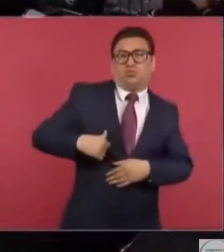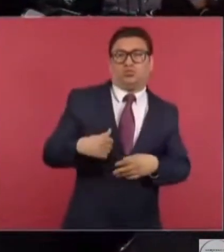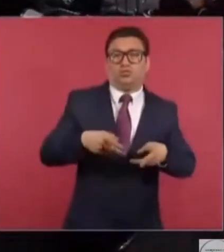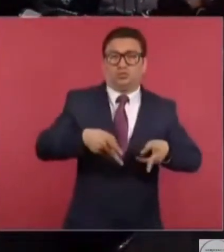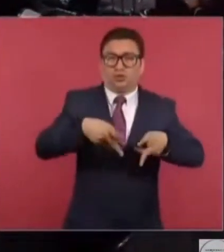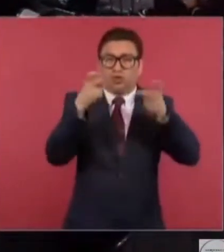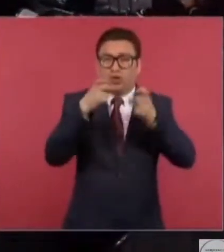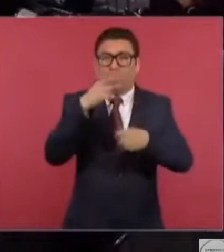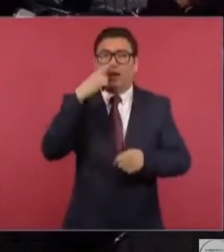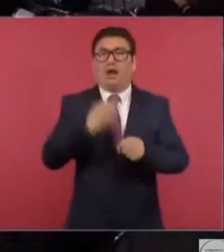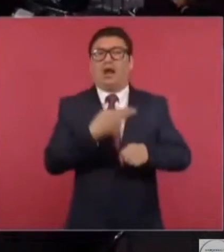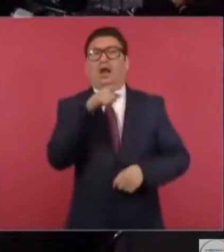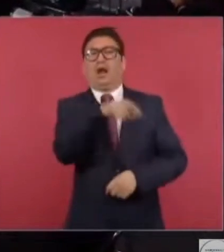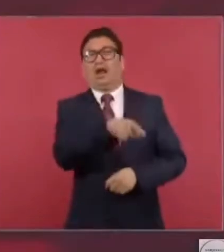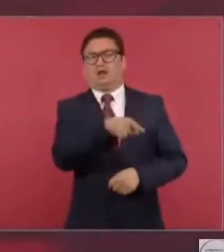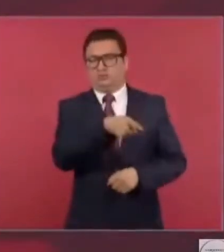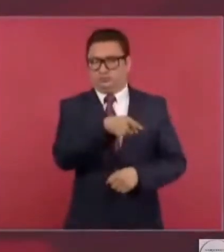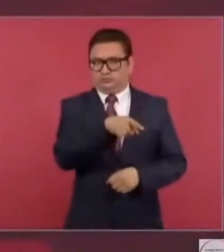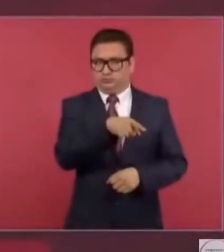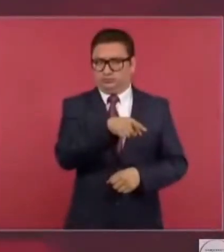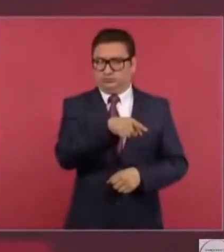rata.